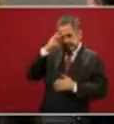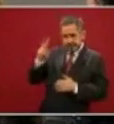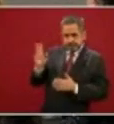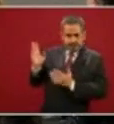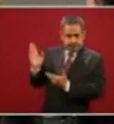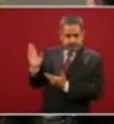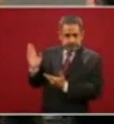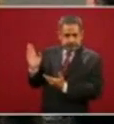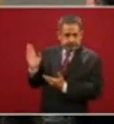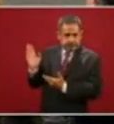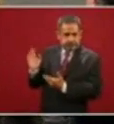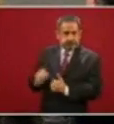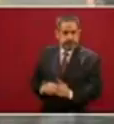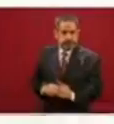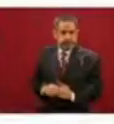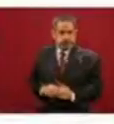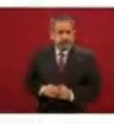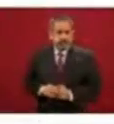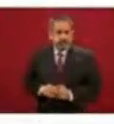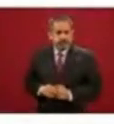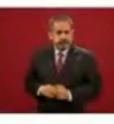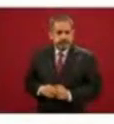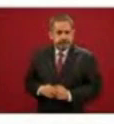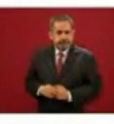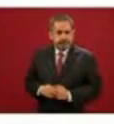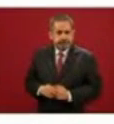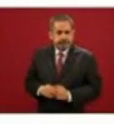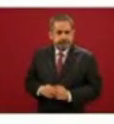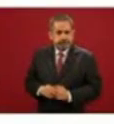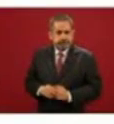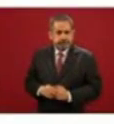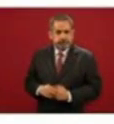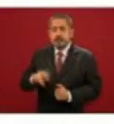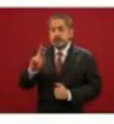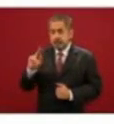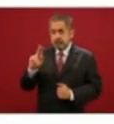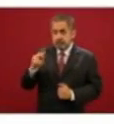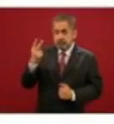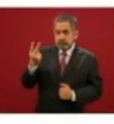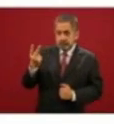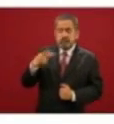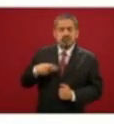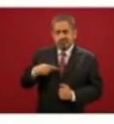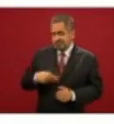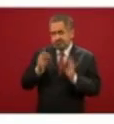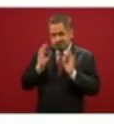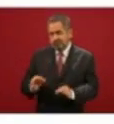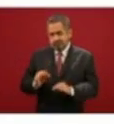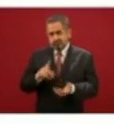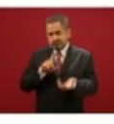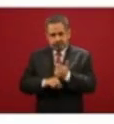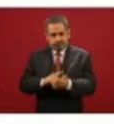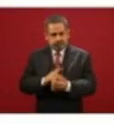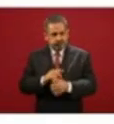vemos que hasta el momento tenemos 82 casos confirmados y estos casos confirmados derivan de